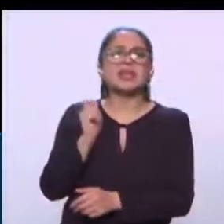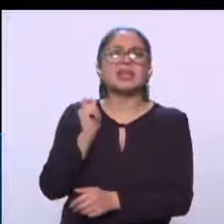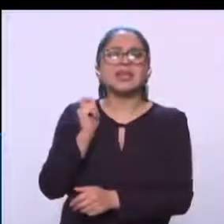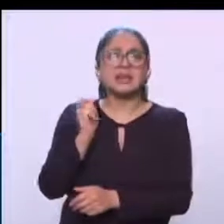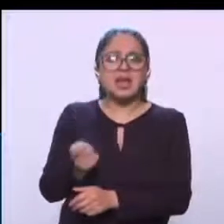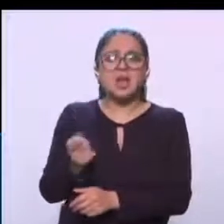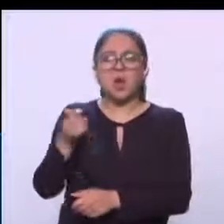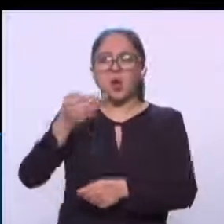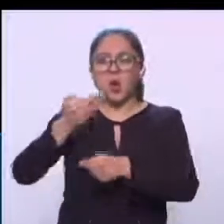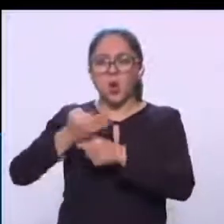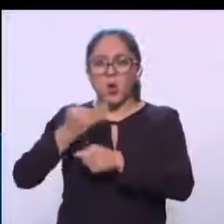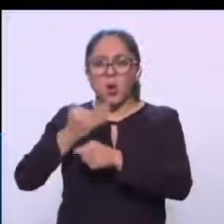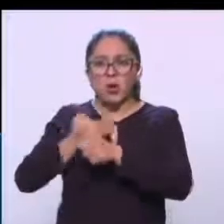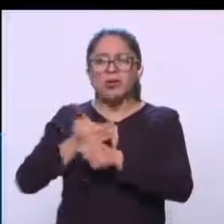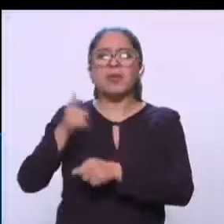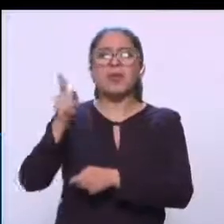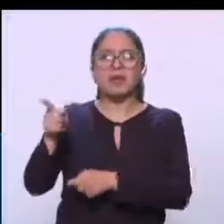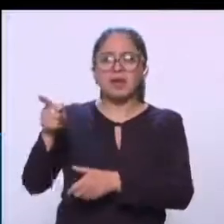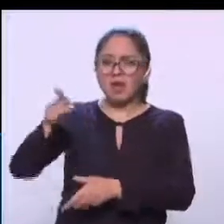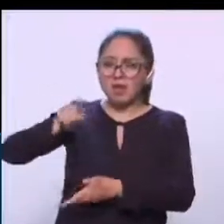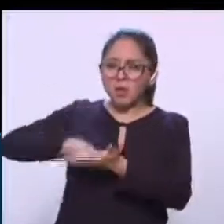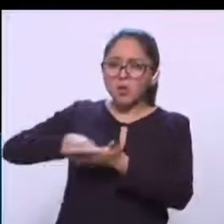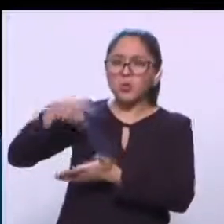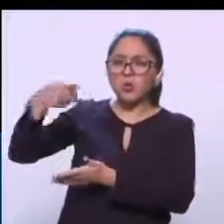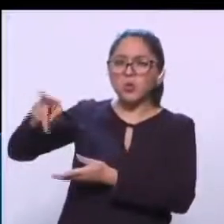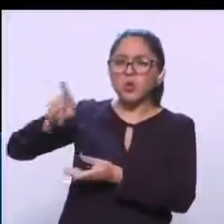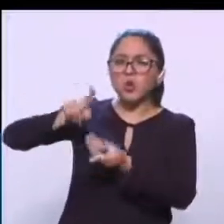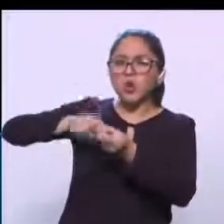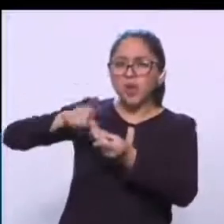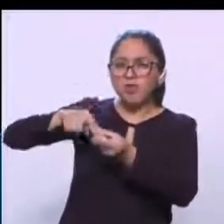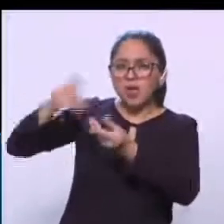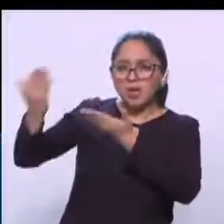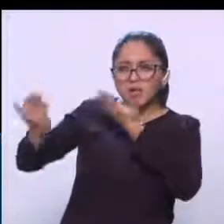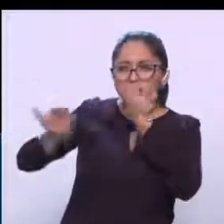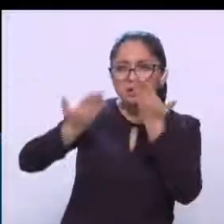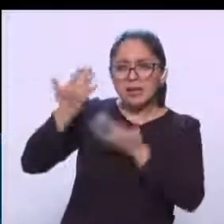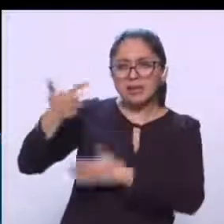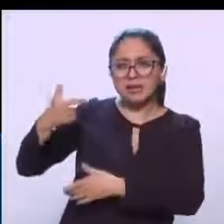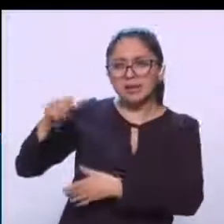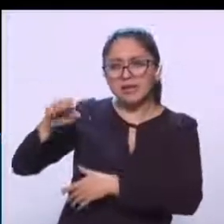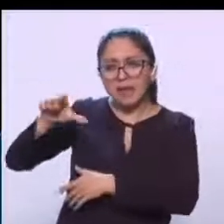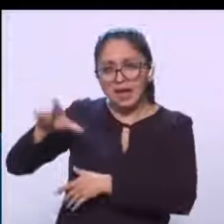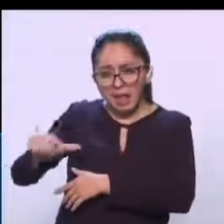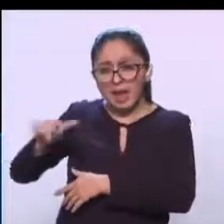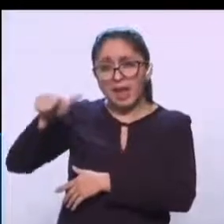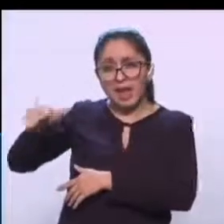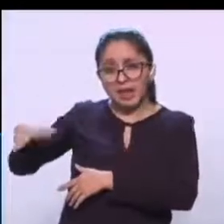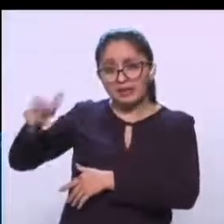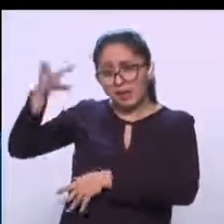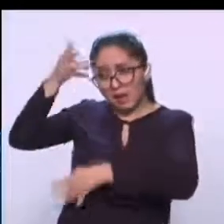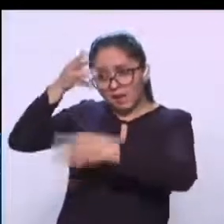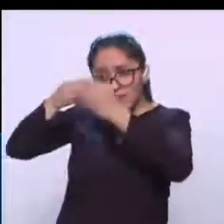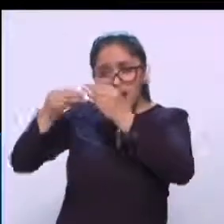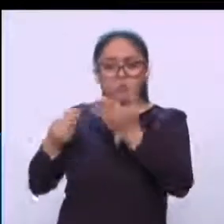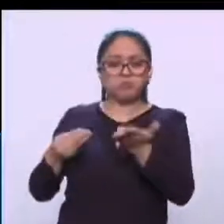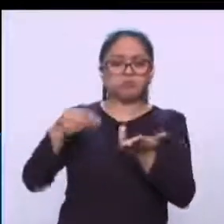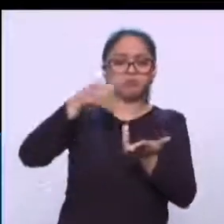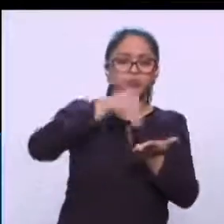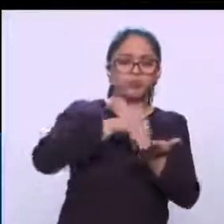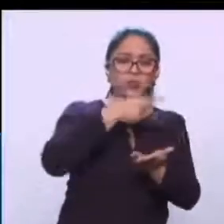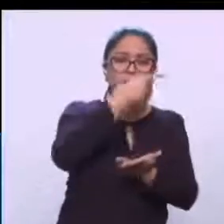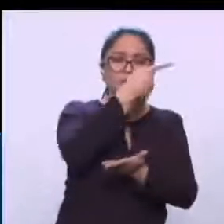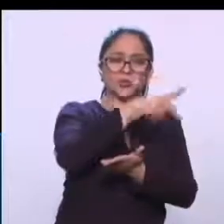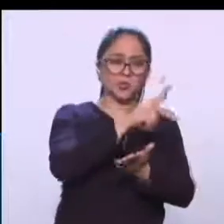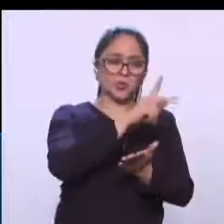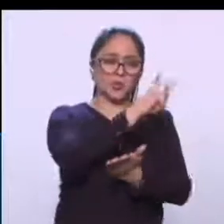final identificamos que es la escuela de Gisela y que viene a traducirse aquí en las políticas públicas que impulsa en materia de movilidad,